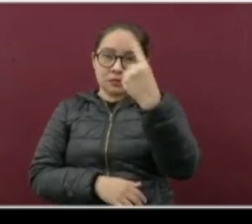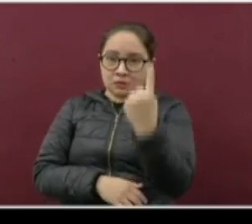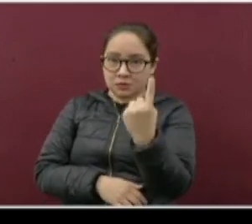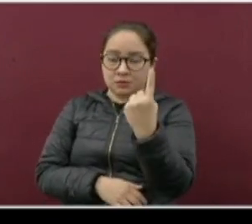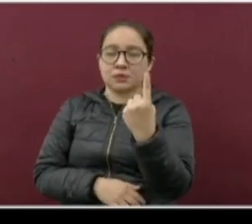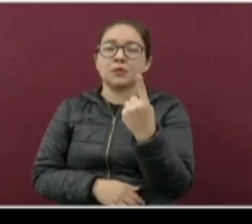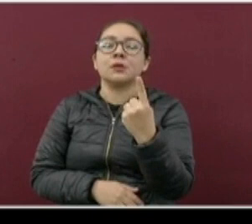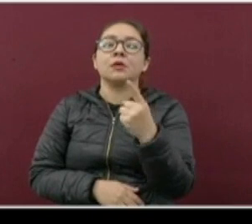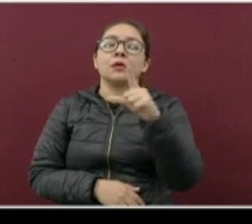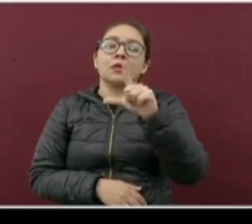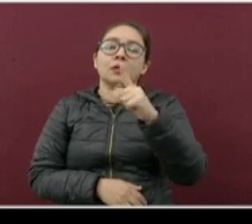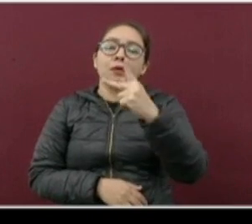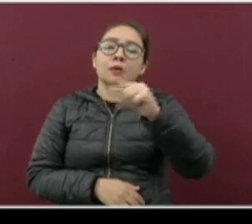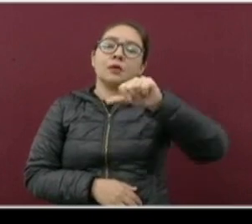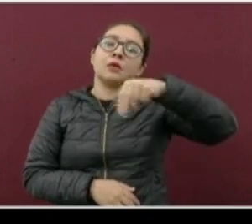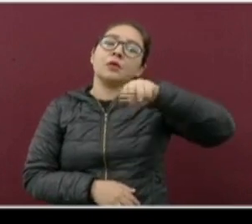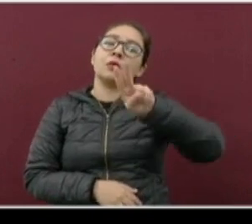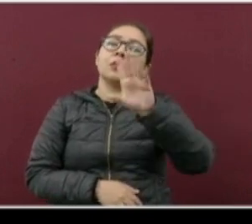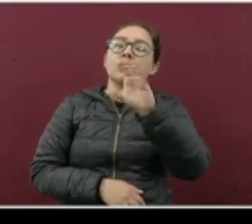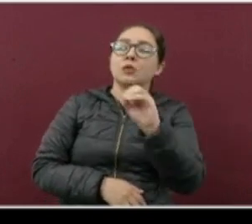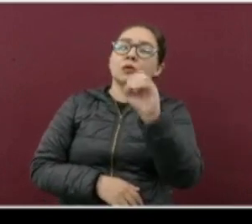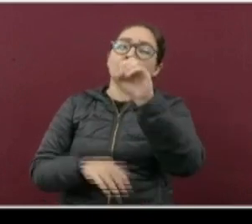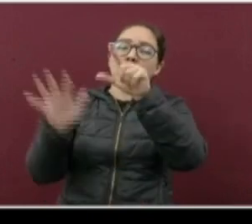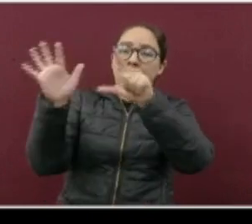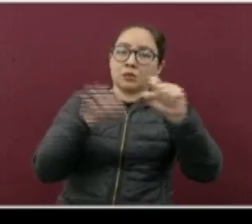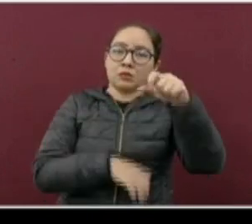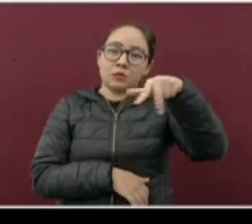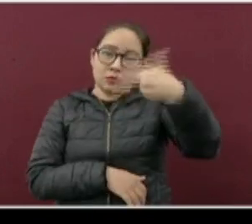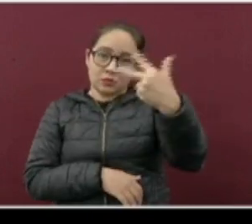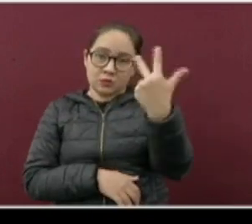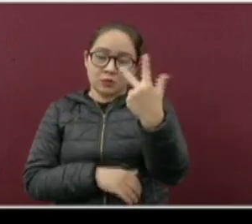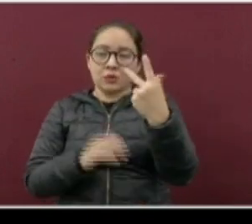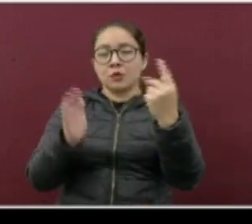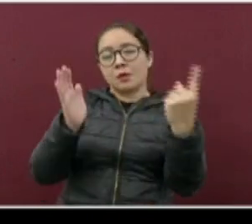1.461, Pánuco, 713, Papantla,